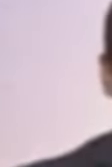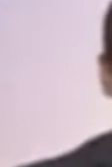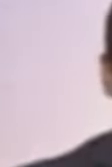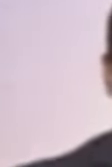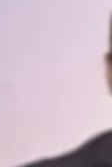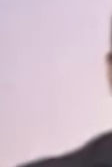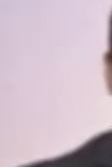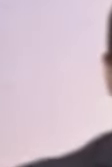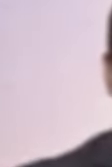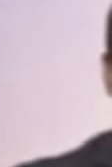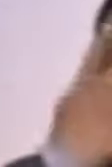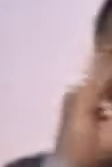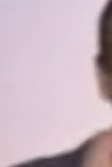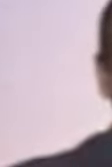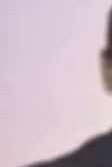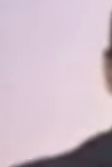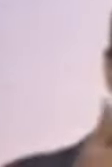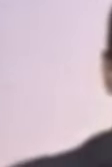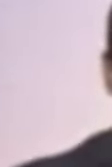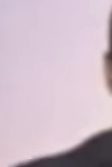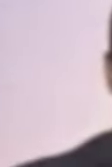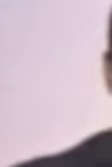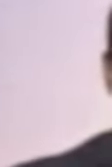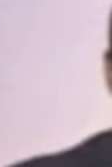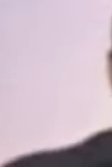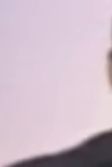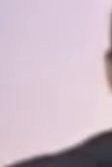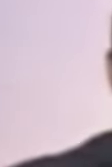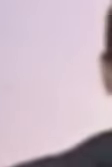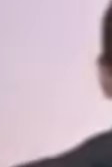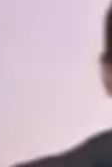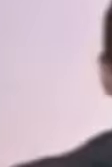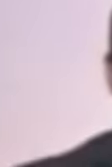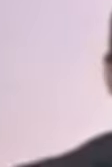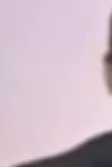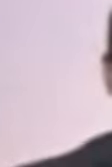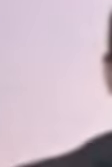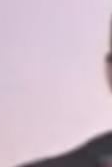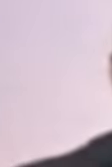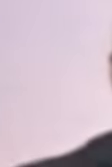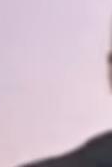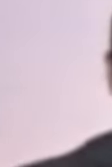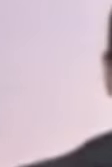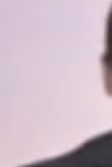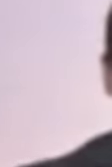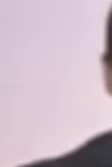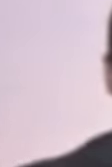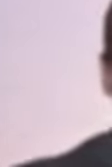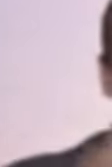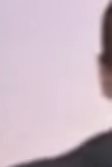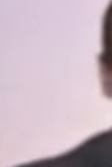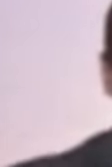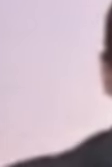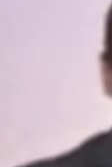O que sus decisiones estén por encima del poder ejecutivo y judicial. Sin embargo, el único camino es